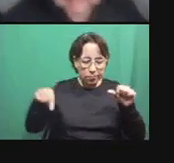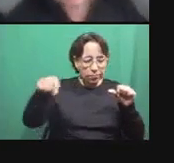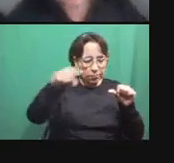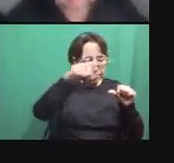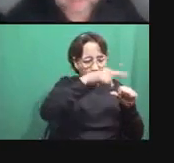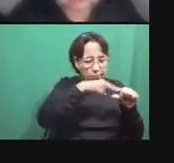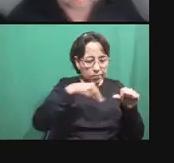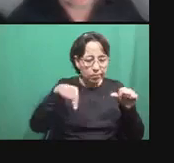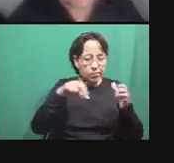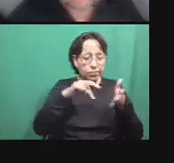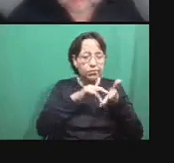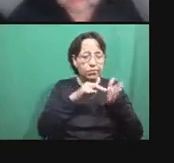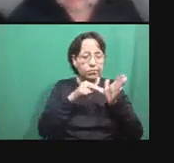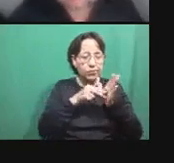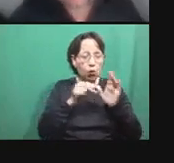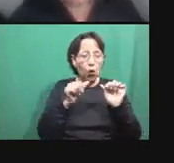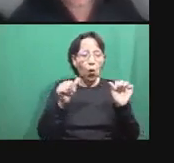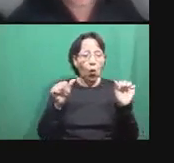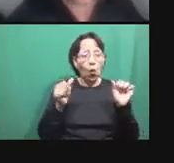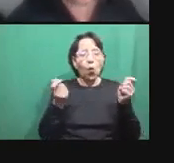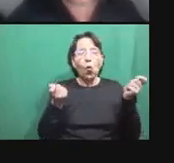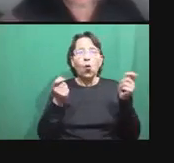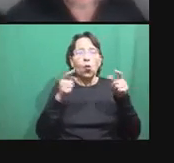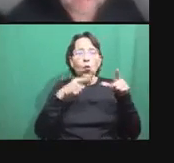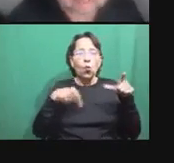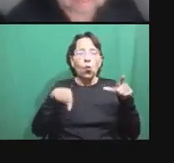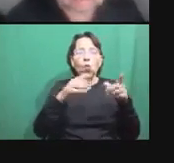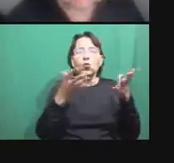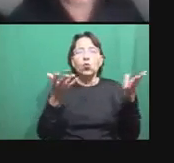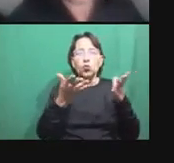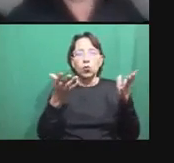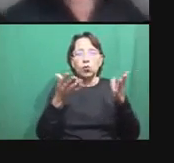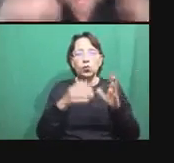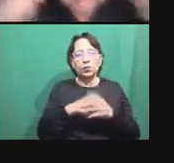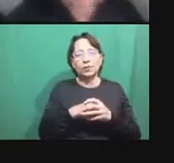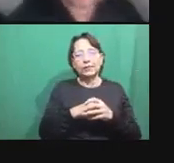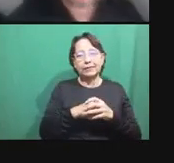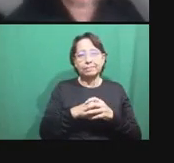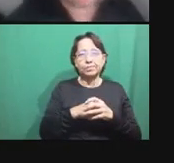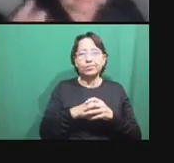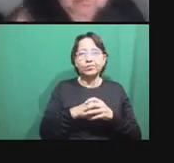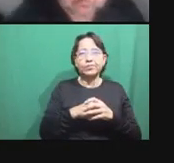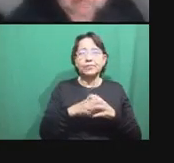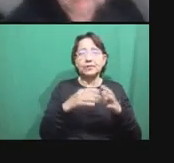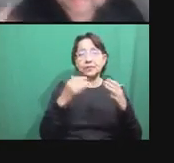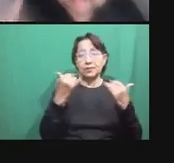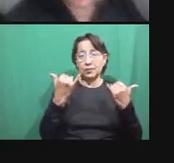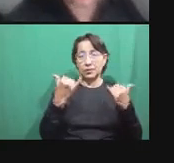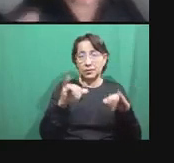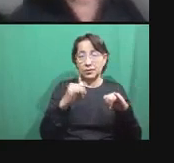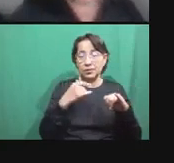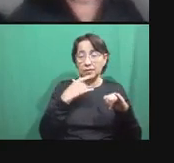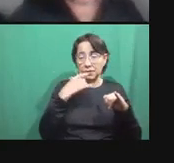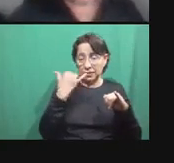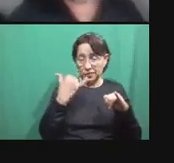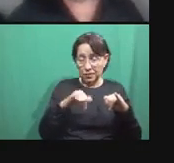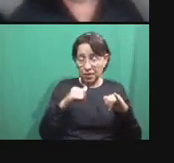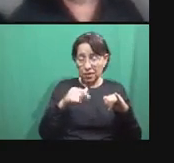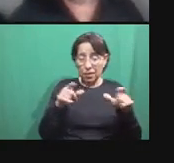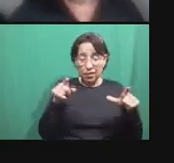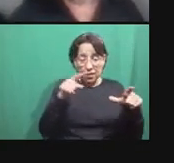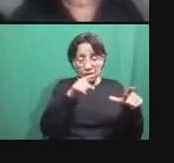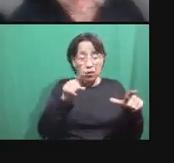una retícula, un damero, un cardo y un decumanus, ya es una imposición vandálica sobre el